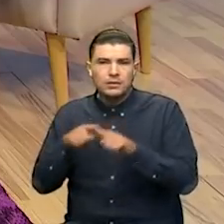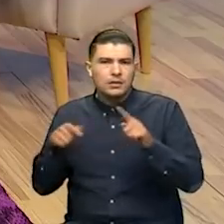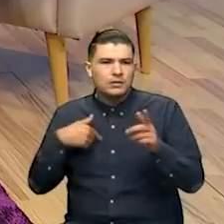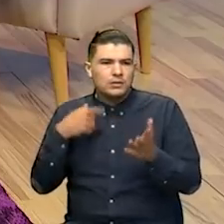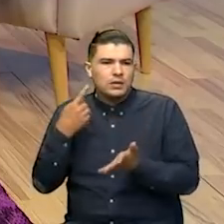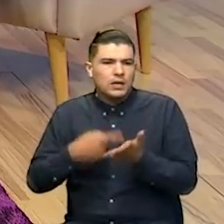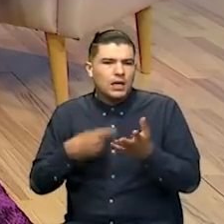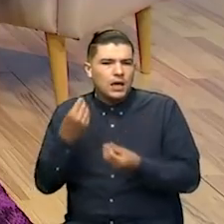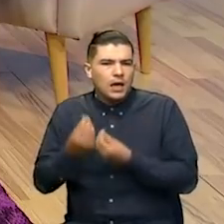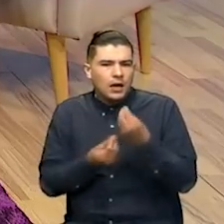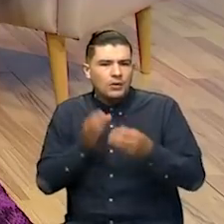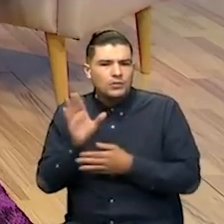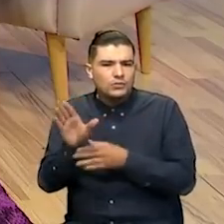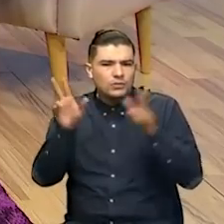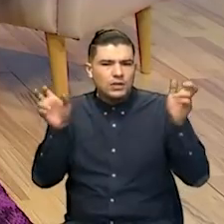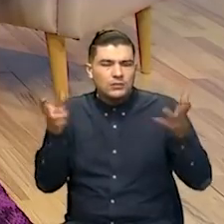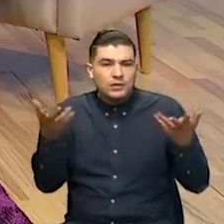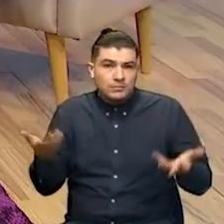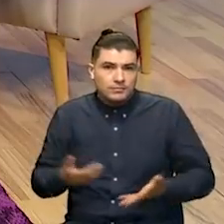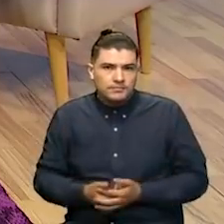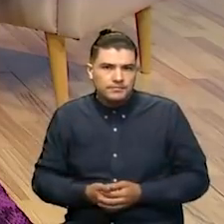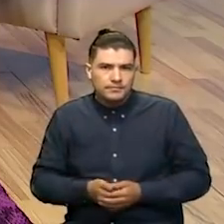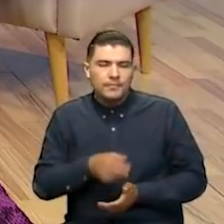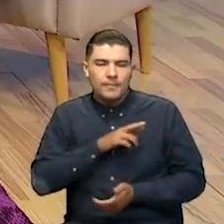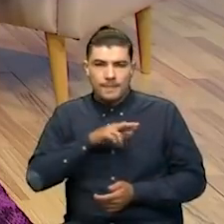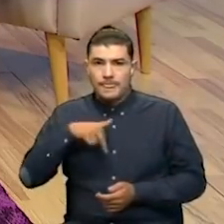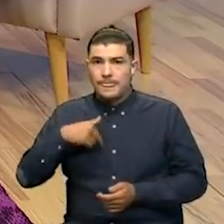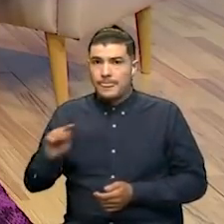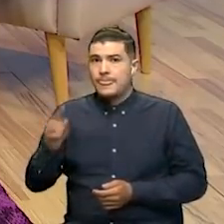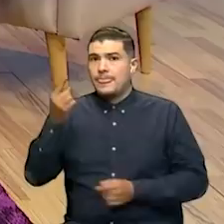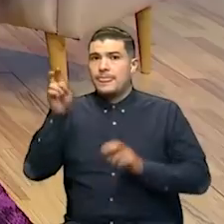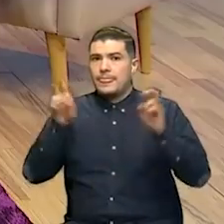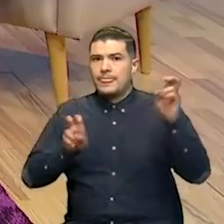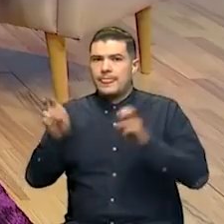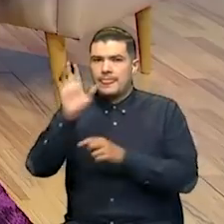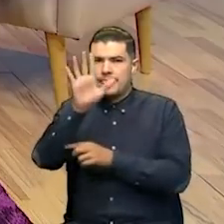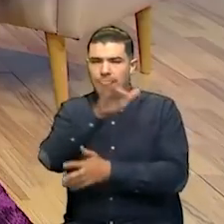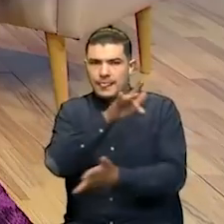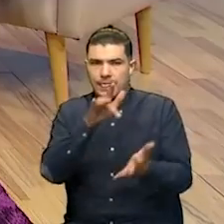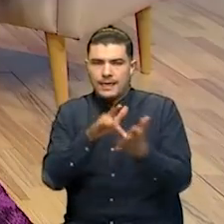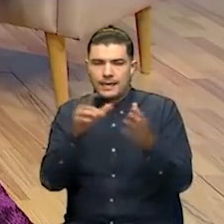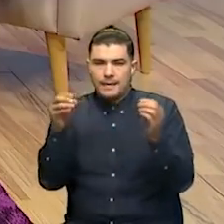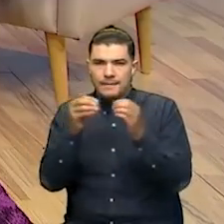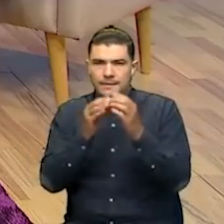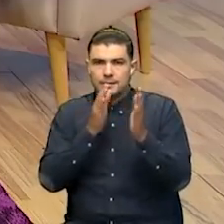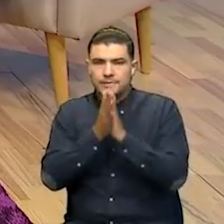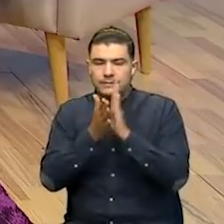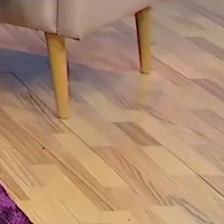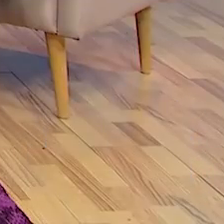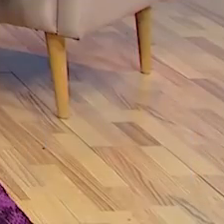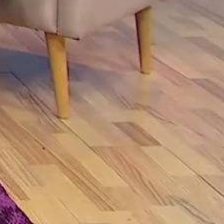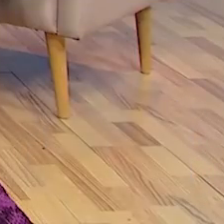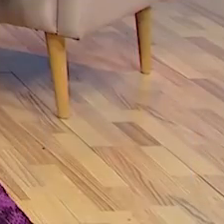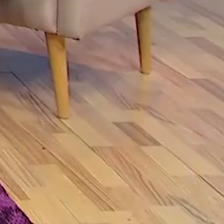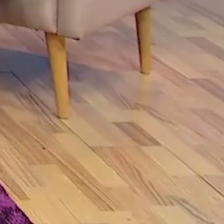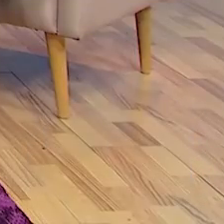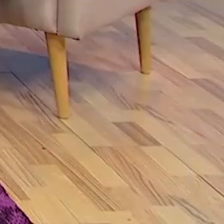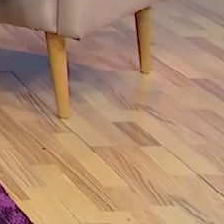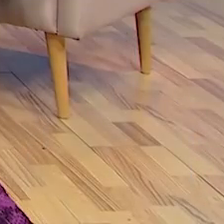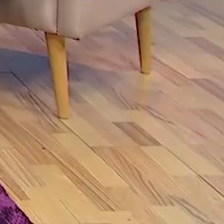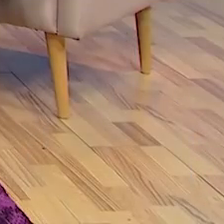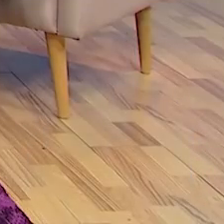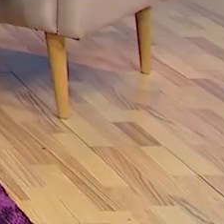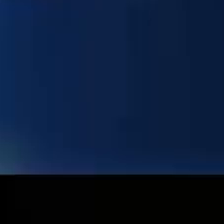ahí? Muy bien, vamos a hacer una pequeña pausa comercial y al regreso le tenemos la respuesta aquí en Actúen